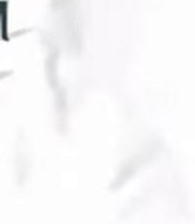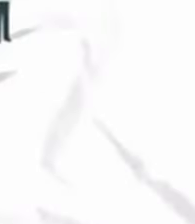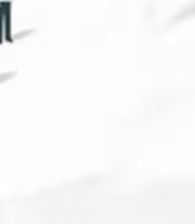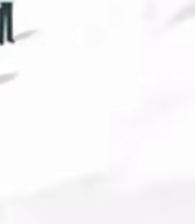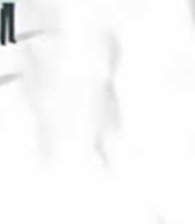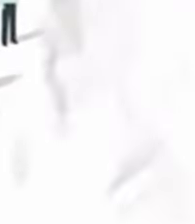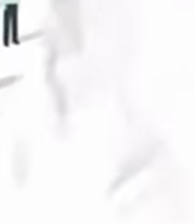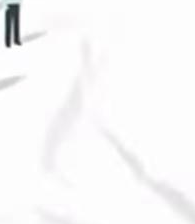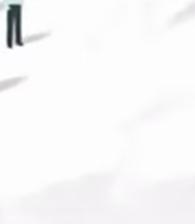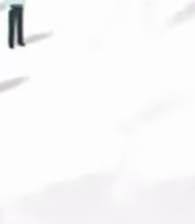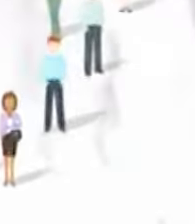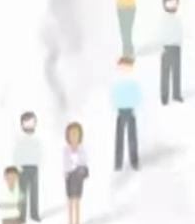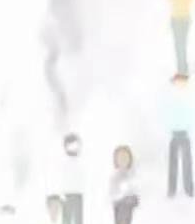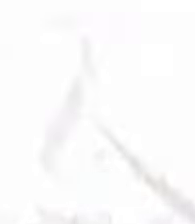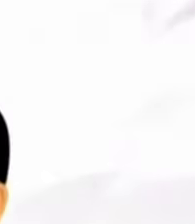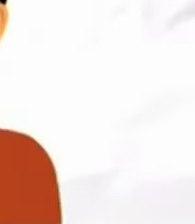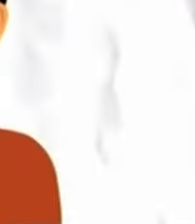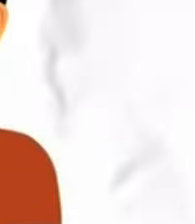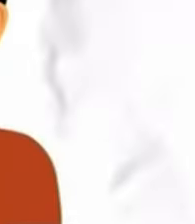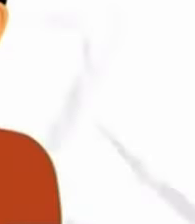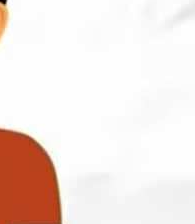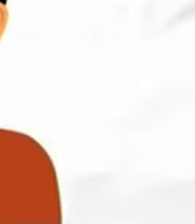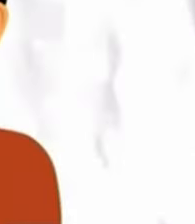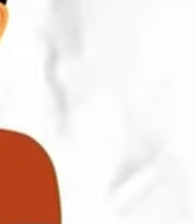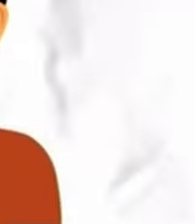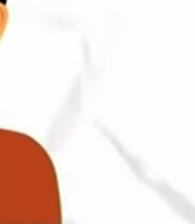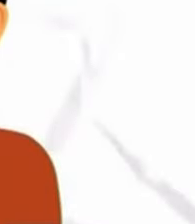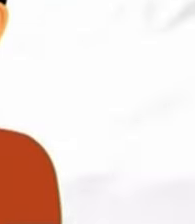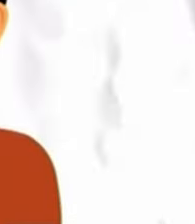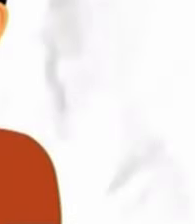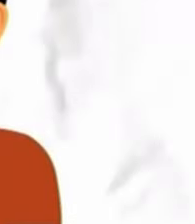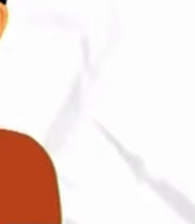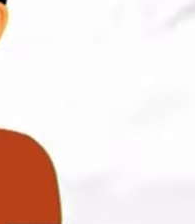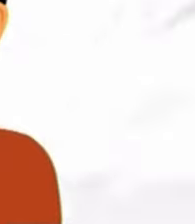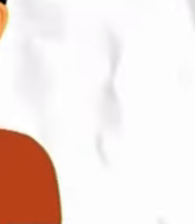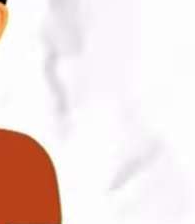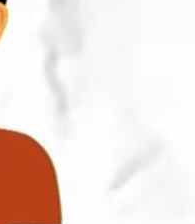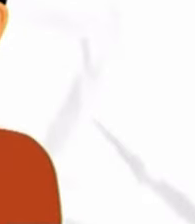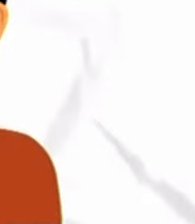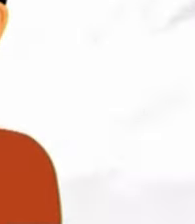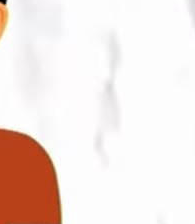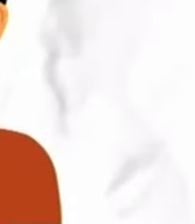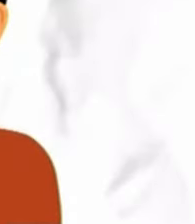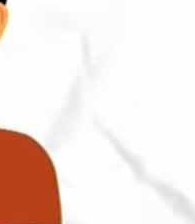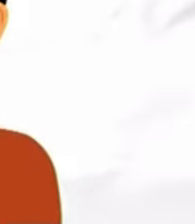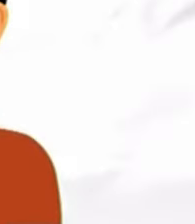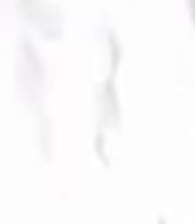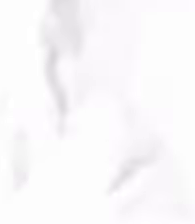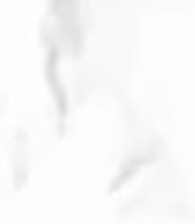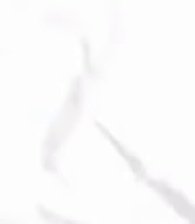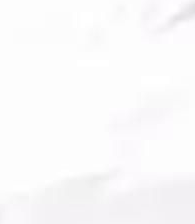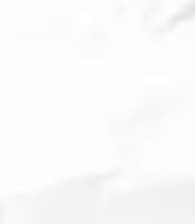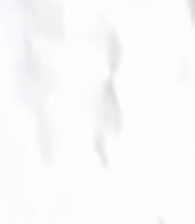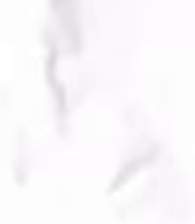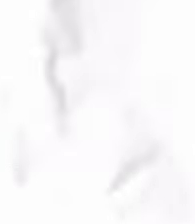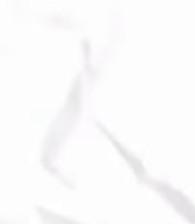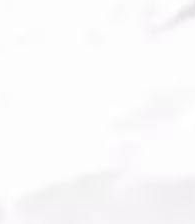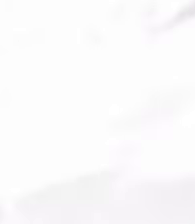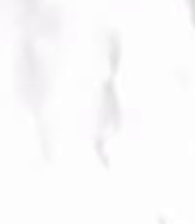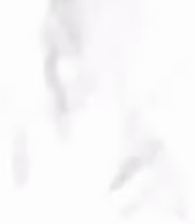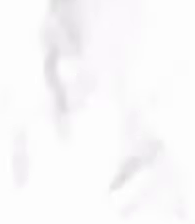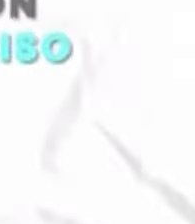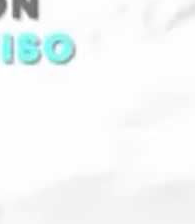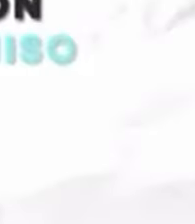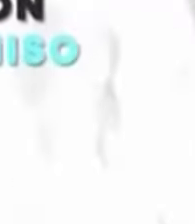Integridad. Un principio que nos obliga como ciudadanos a actuar siempre con honestidad y respeto. Quienes se desempeñan